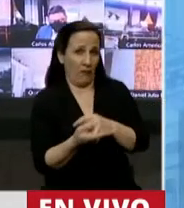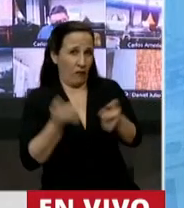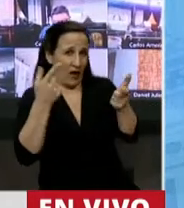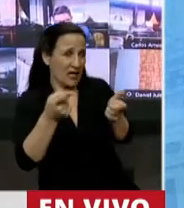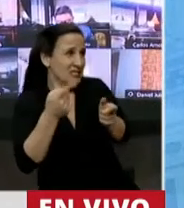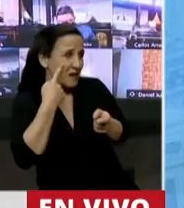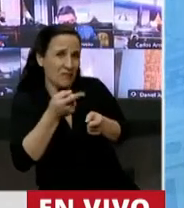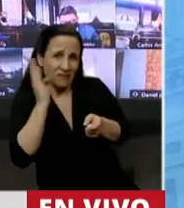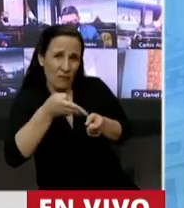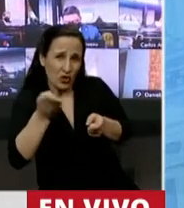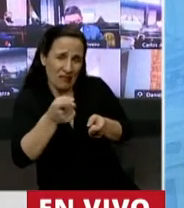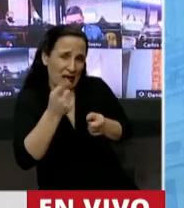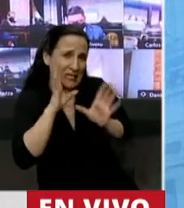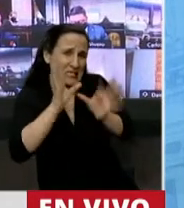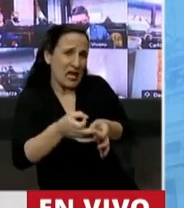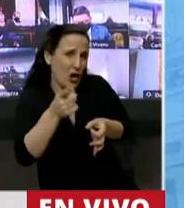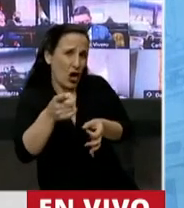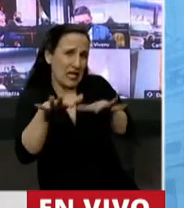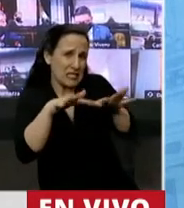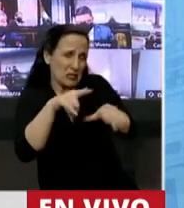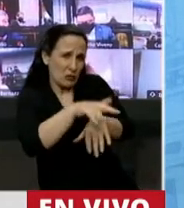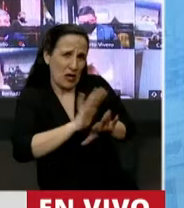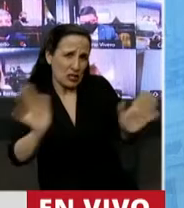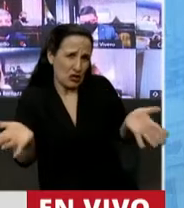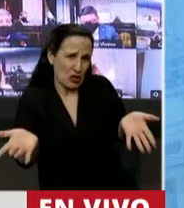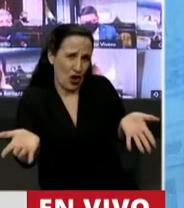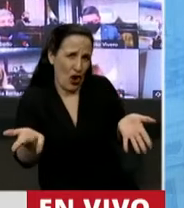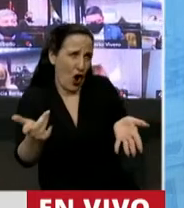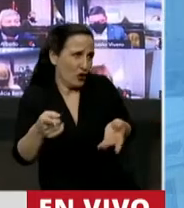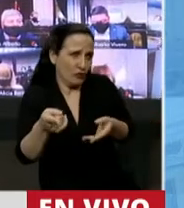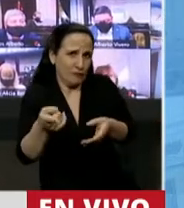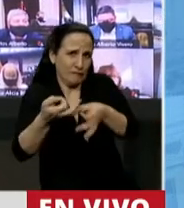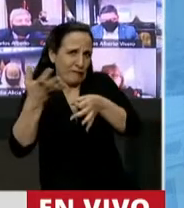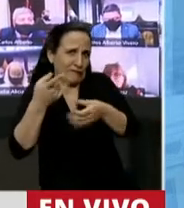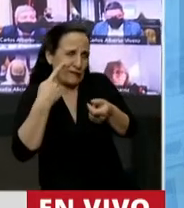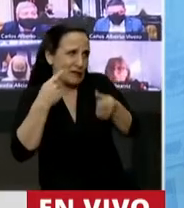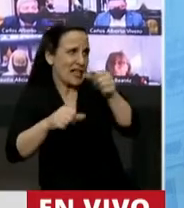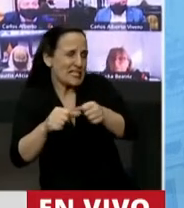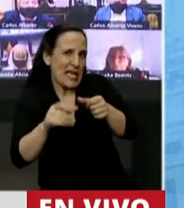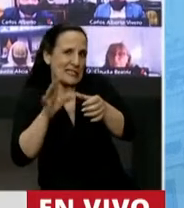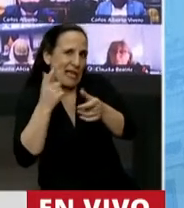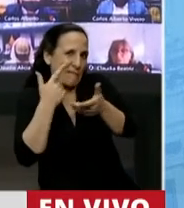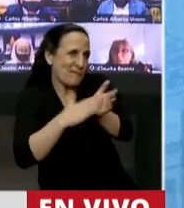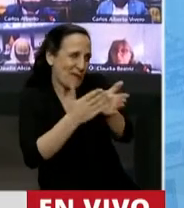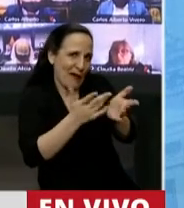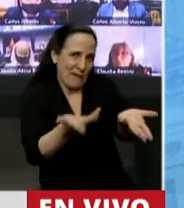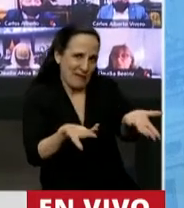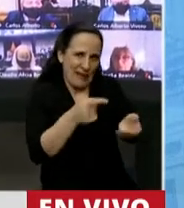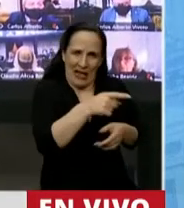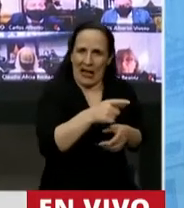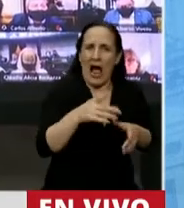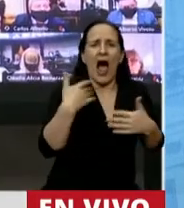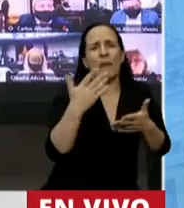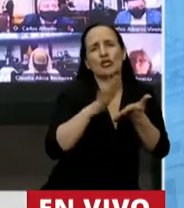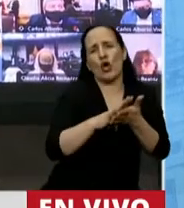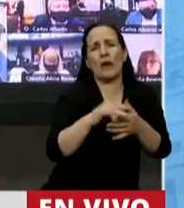cualquier ciencia seria se inclinaría, aunque eso lamentablemente no ocurre en el campo de la economía, en el que se dirimen